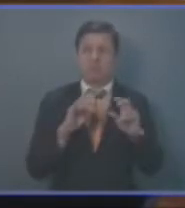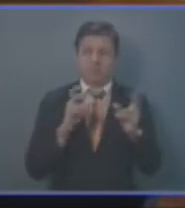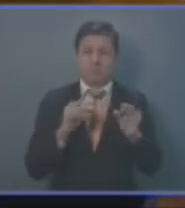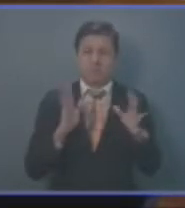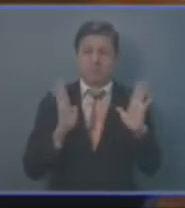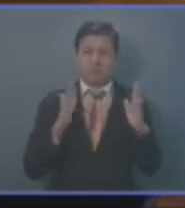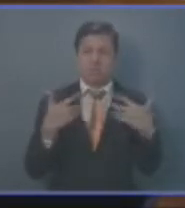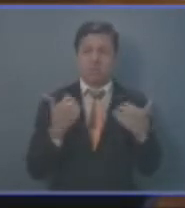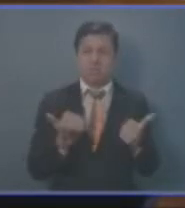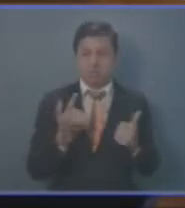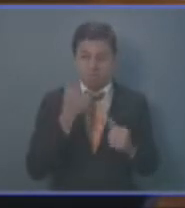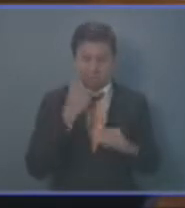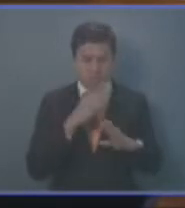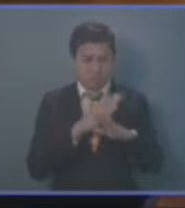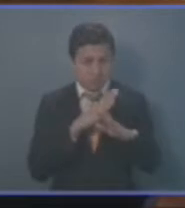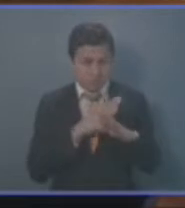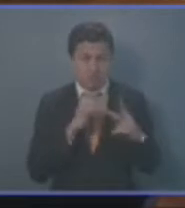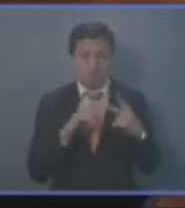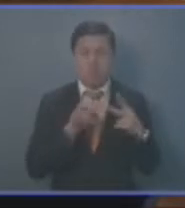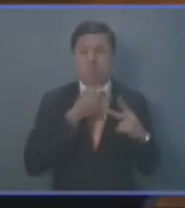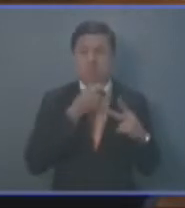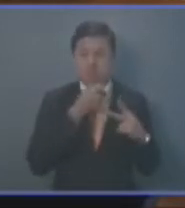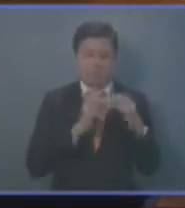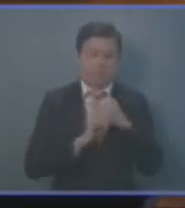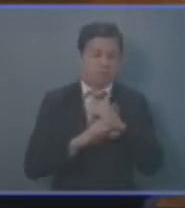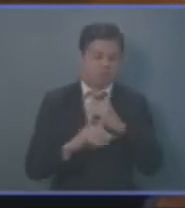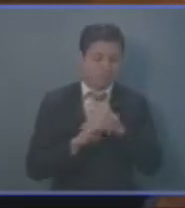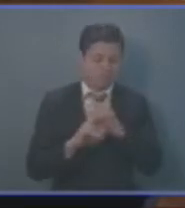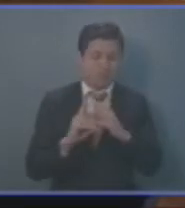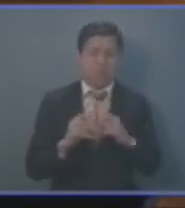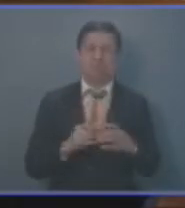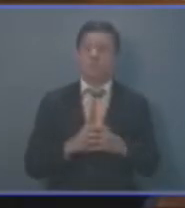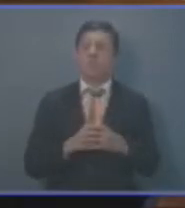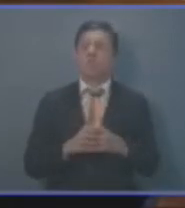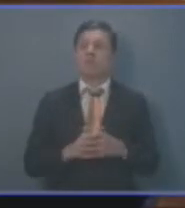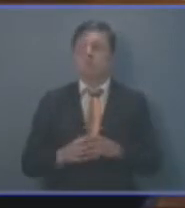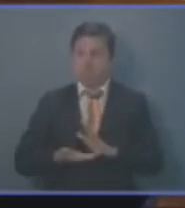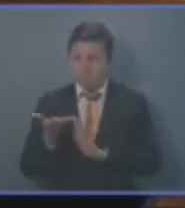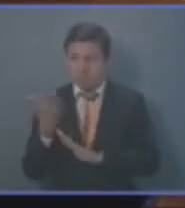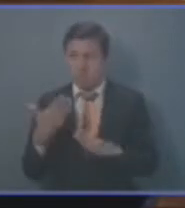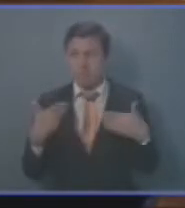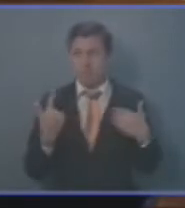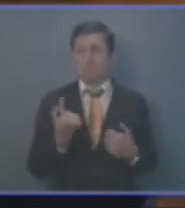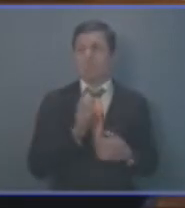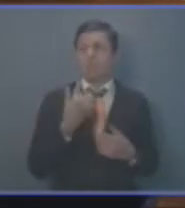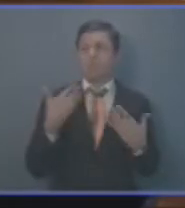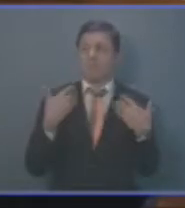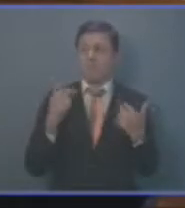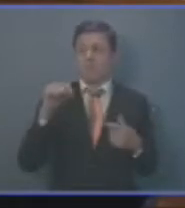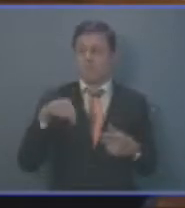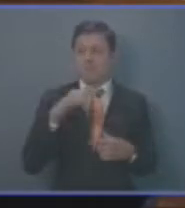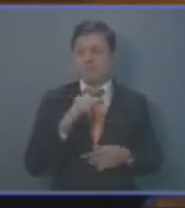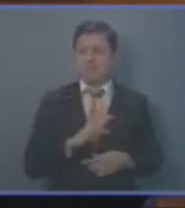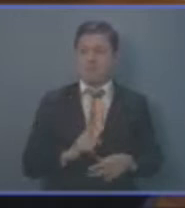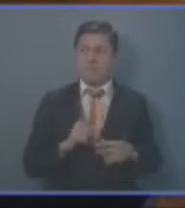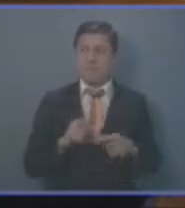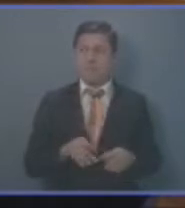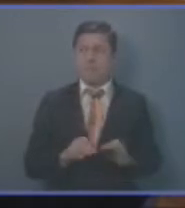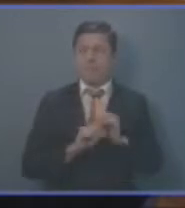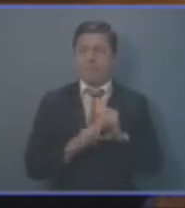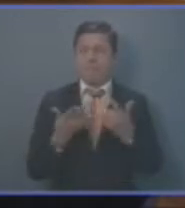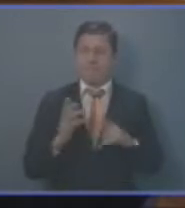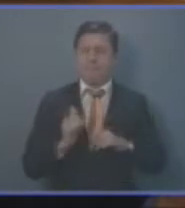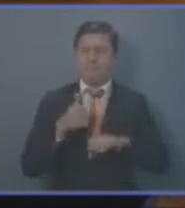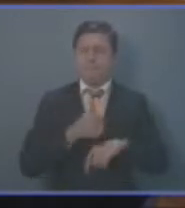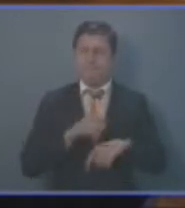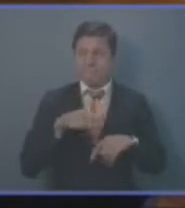para prevención, promoción y recuperación de la salud, asegurando los respectivos modelos de atención y promoción